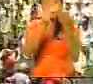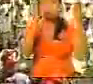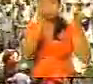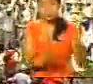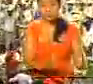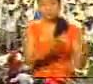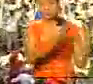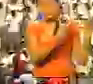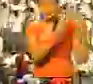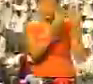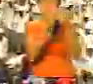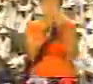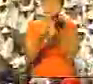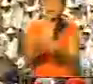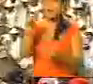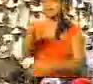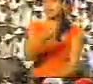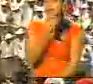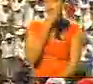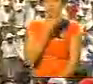este bonito,